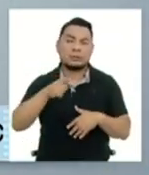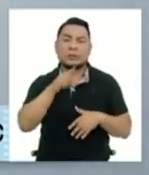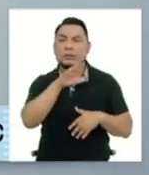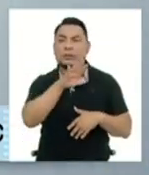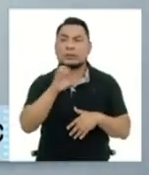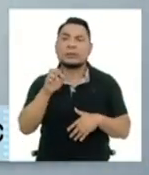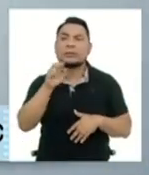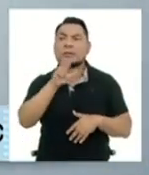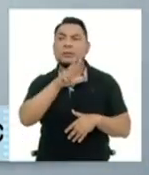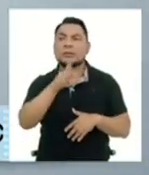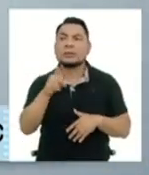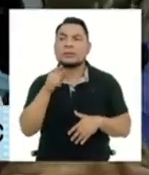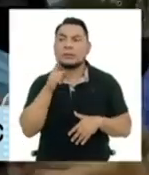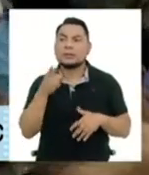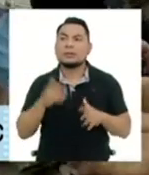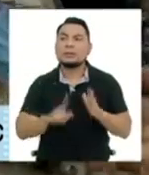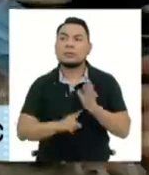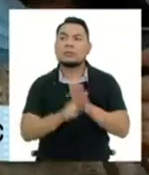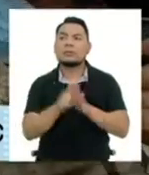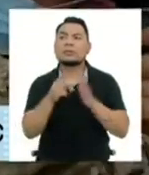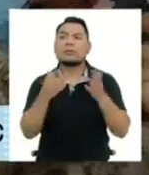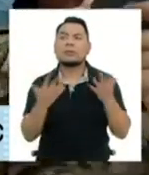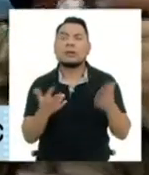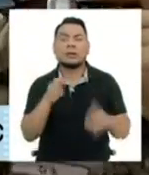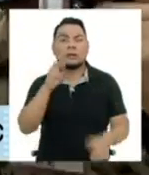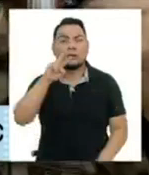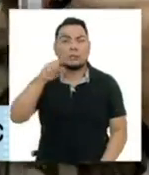82.576 kilogramos y tiene una longitud de